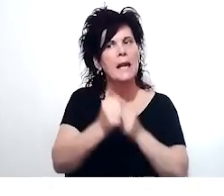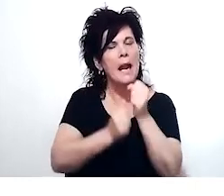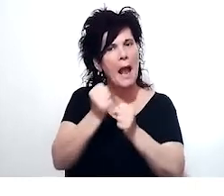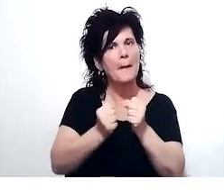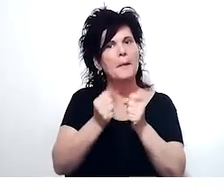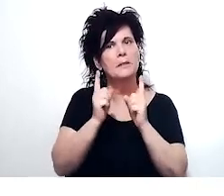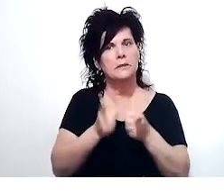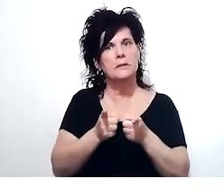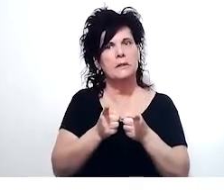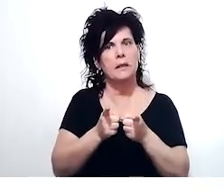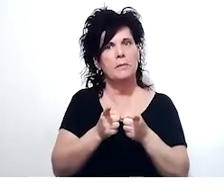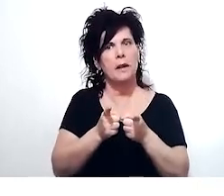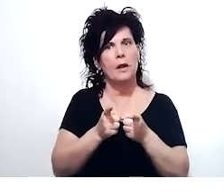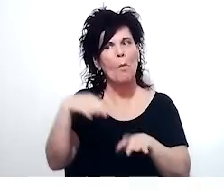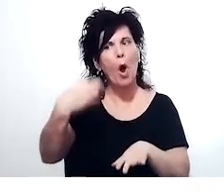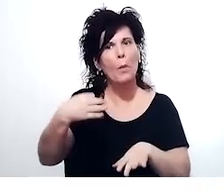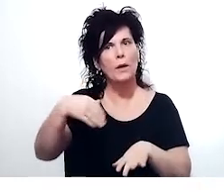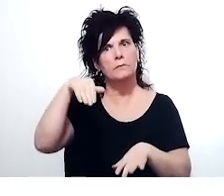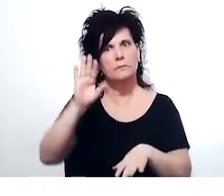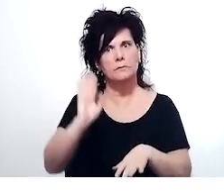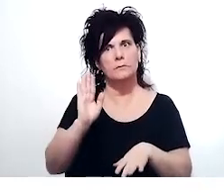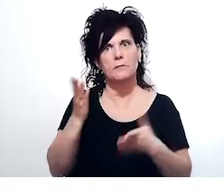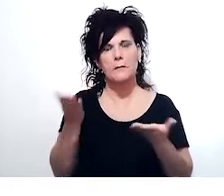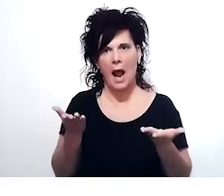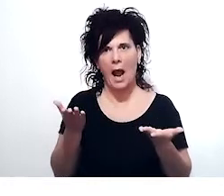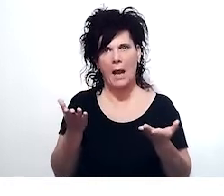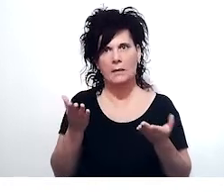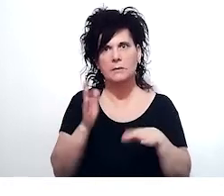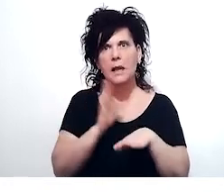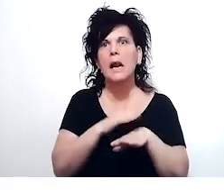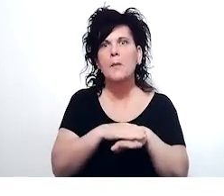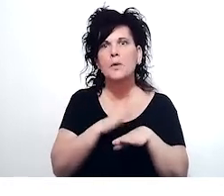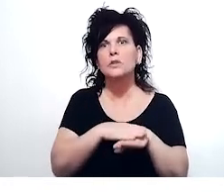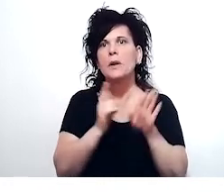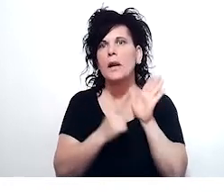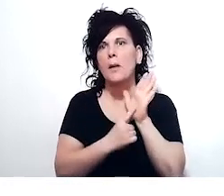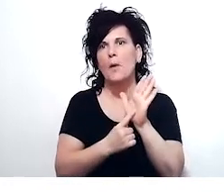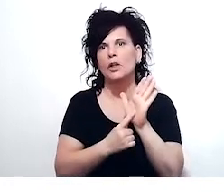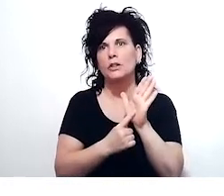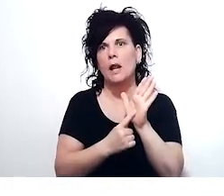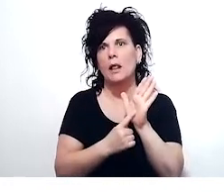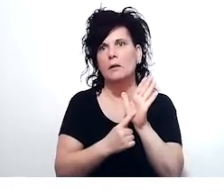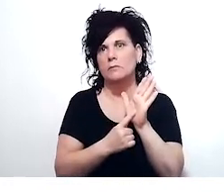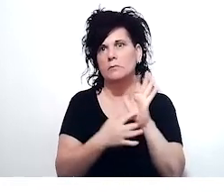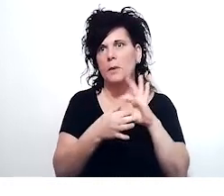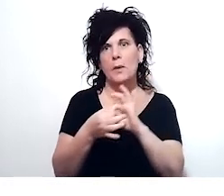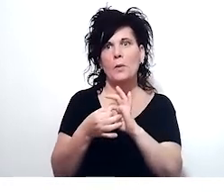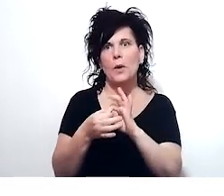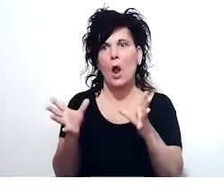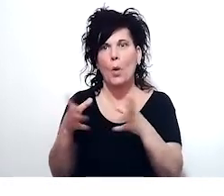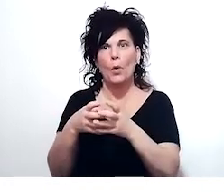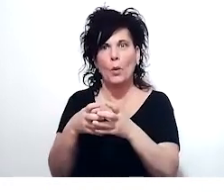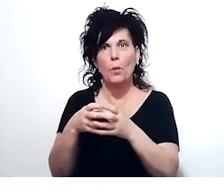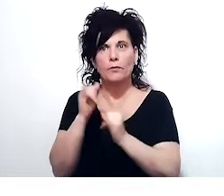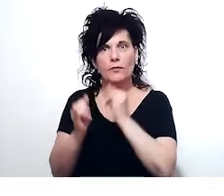Tienen las empresas también más obligación en esto que se llama accountability o responsabilidad demostrada. Cuando se trata de